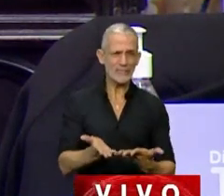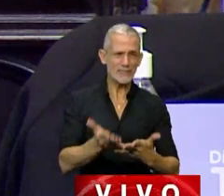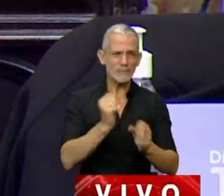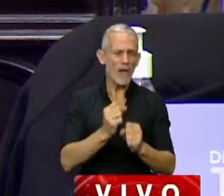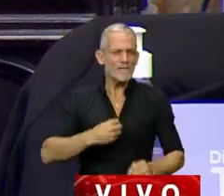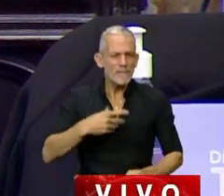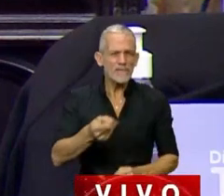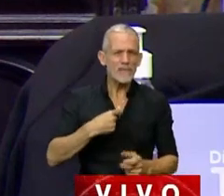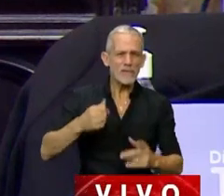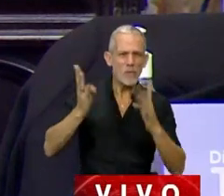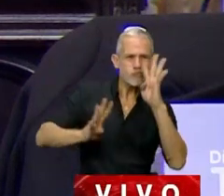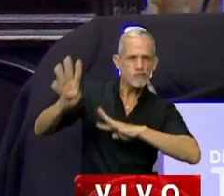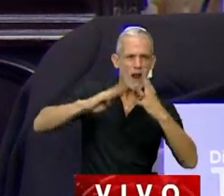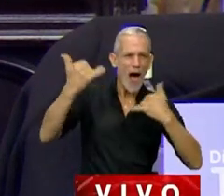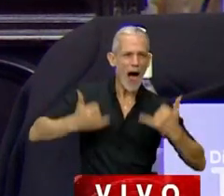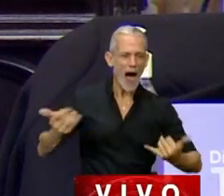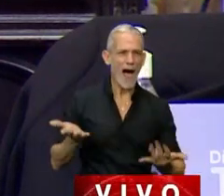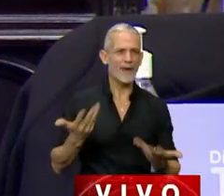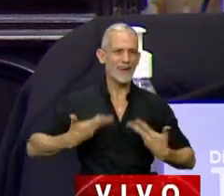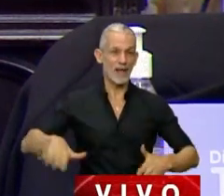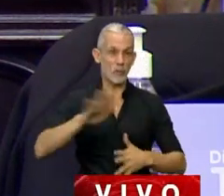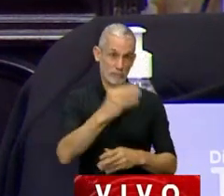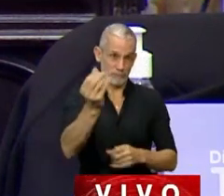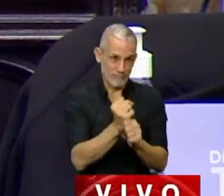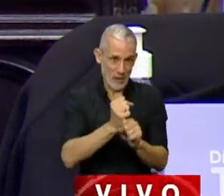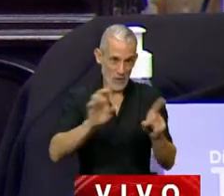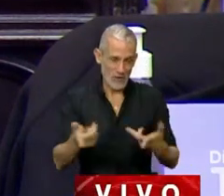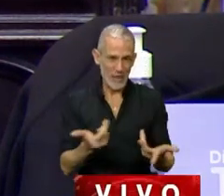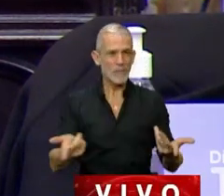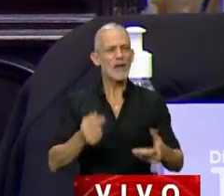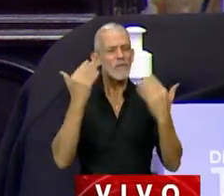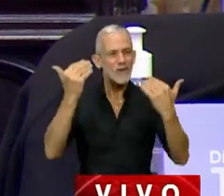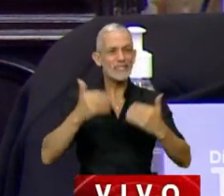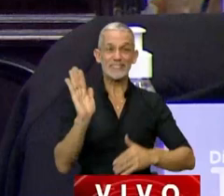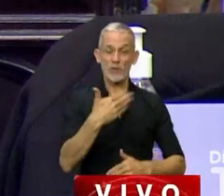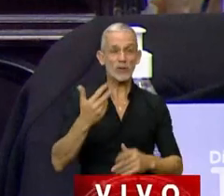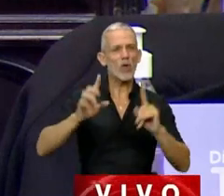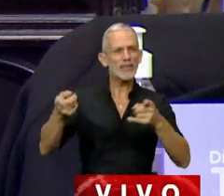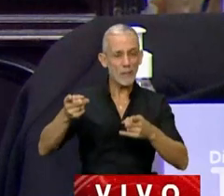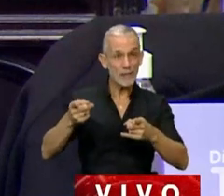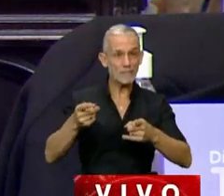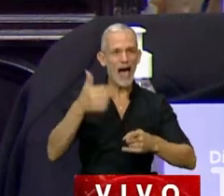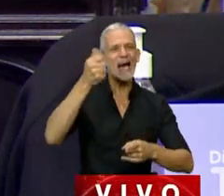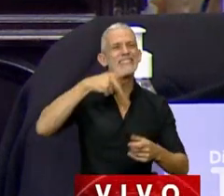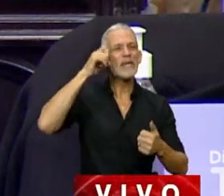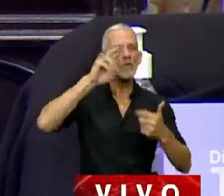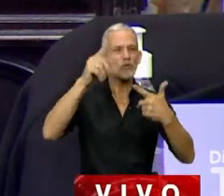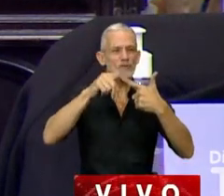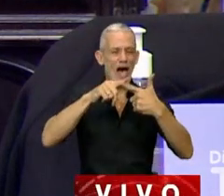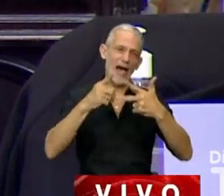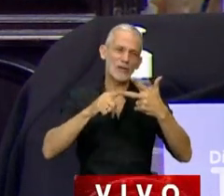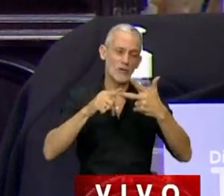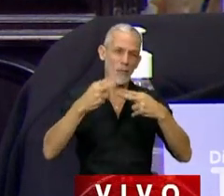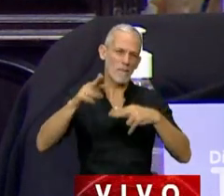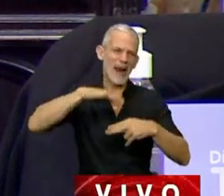la pasión por lo que nos rodea, que es también un potencial laboral. Así que celebrar, felicitar, sobre todo también en el caso de Ancenusa y en caso de